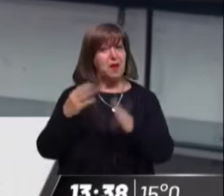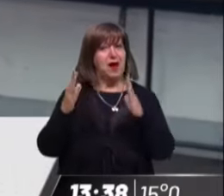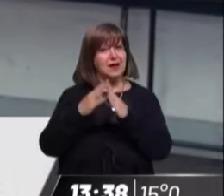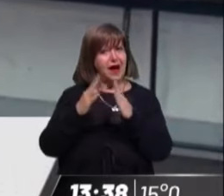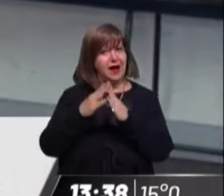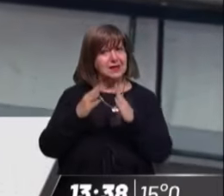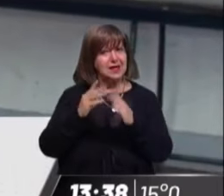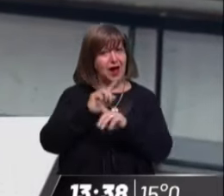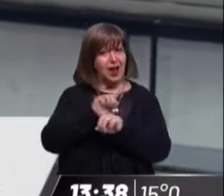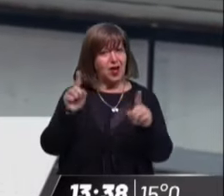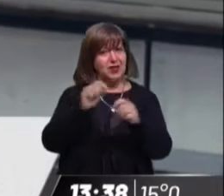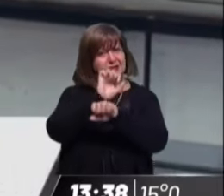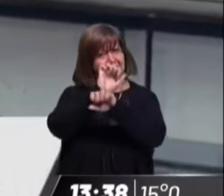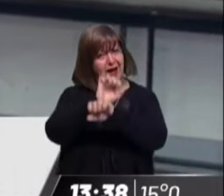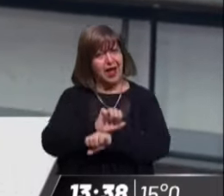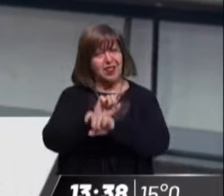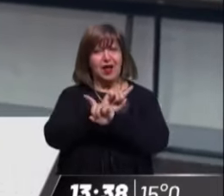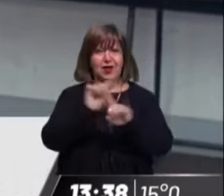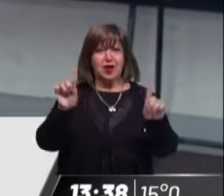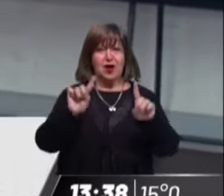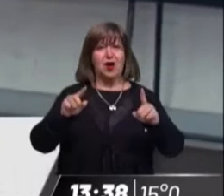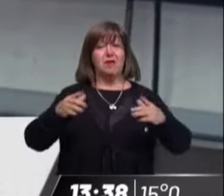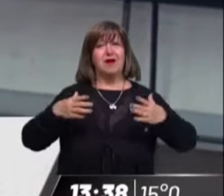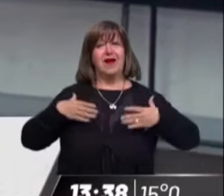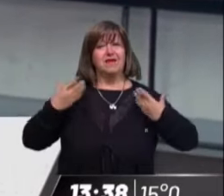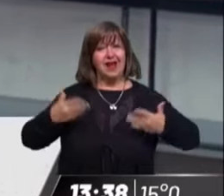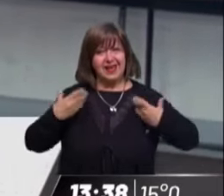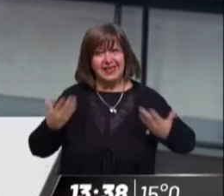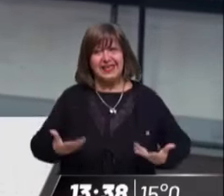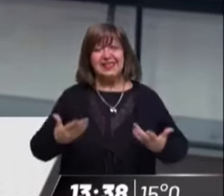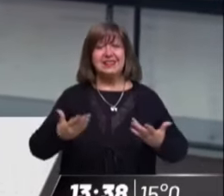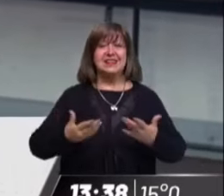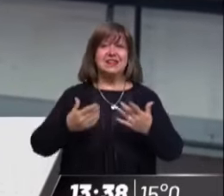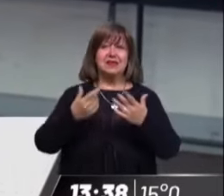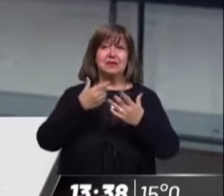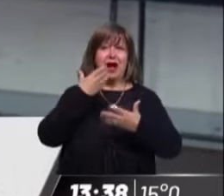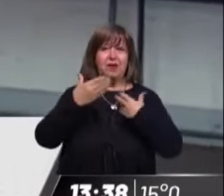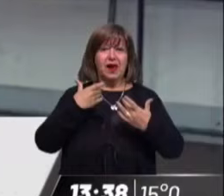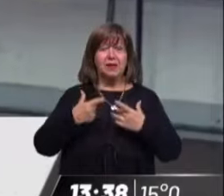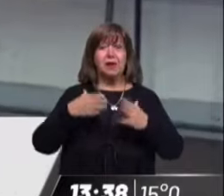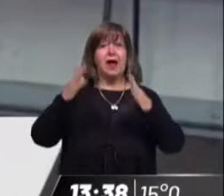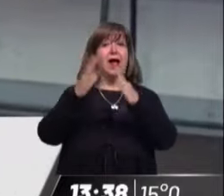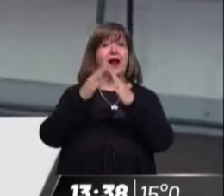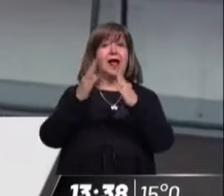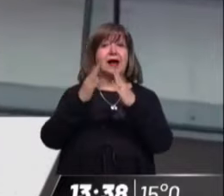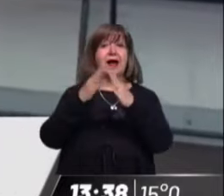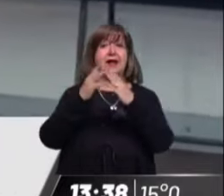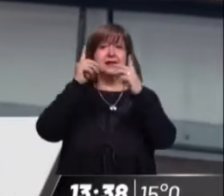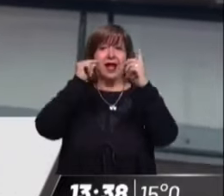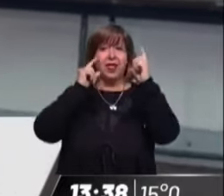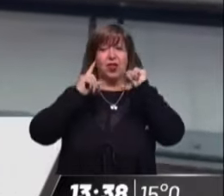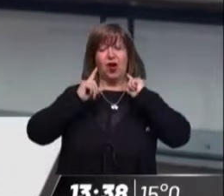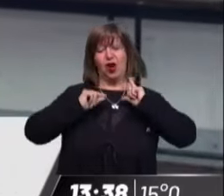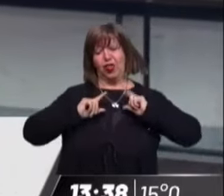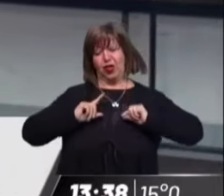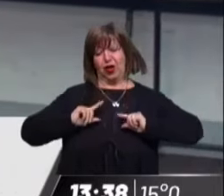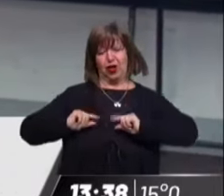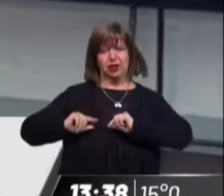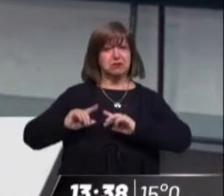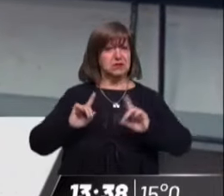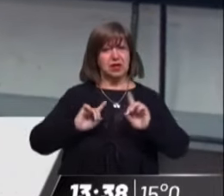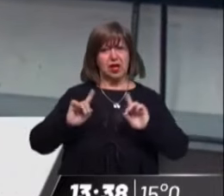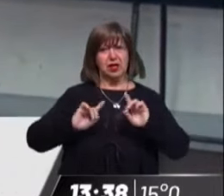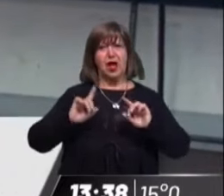al espíritu y al organismo también. Pues si no te empieza a doler todo. Todo, ¿no? Algo duele, pero se va superando con